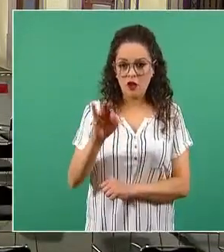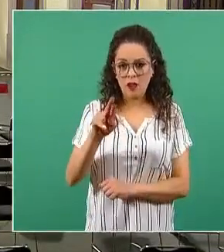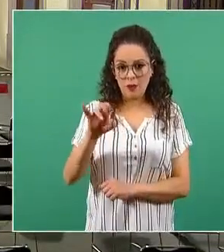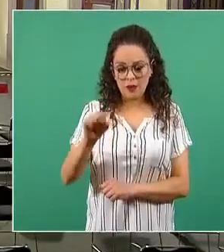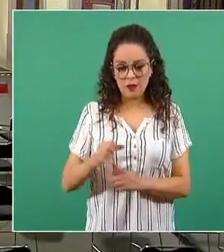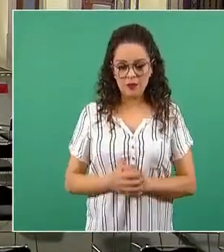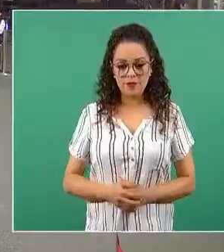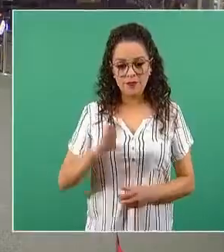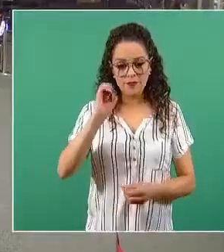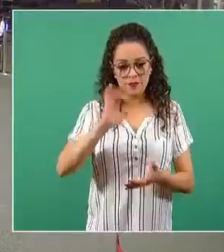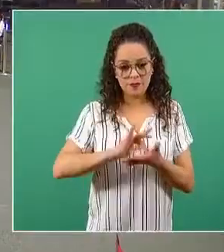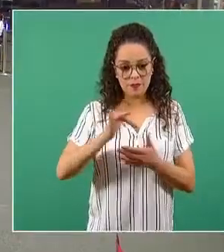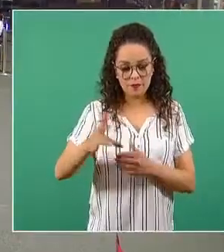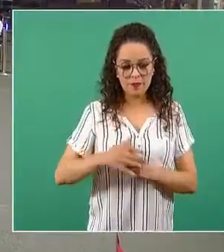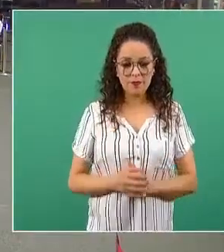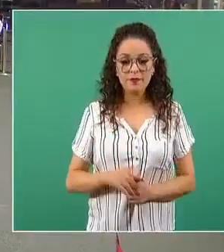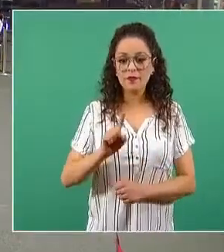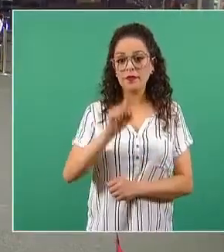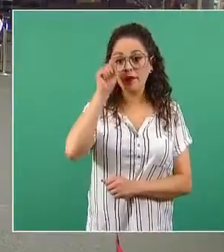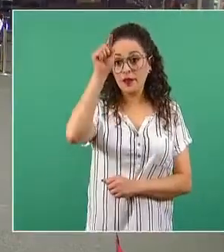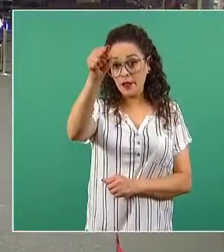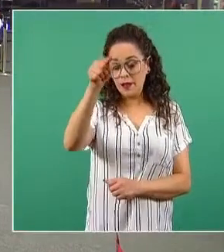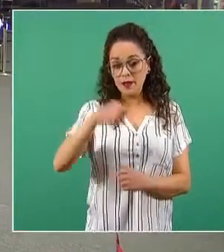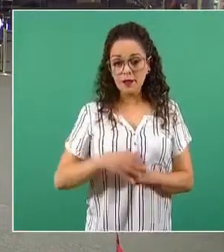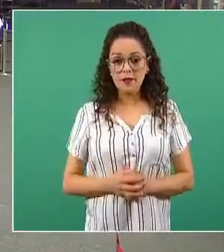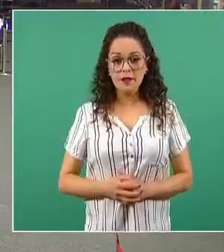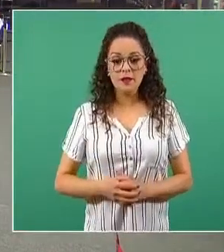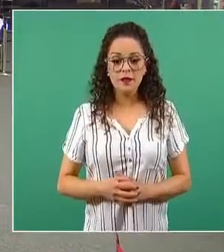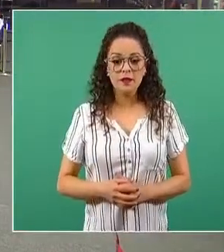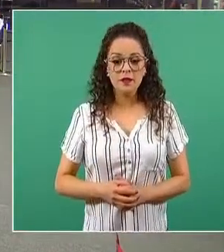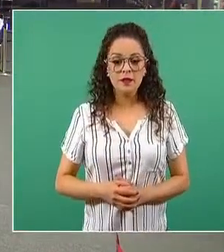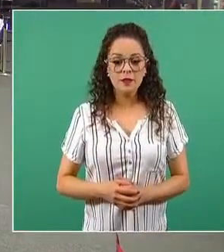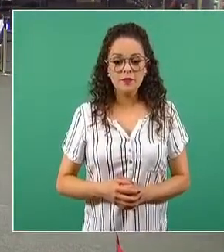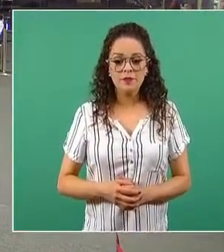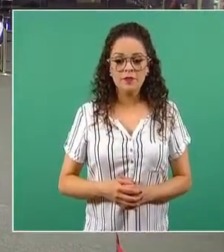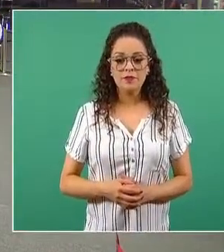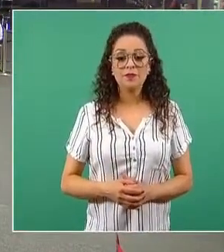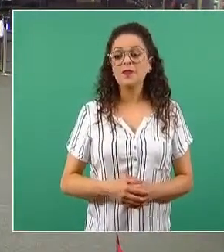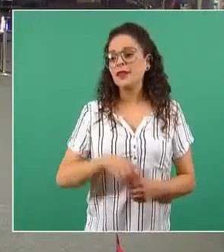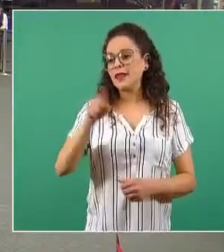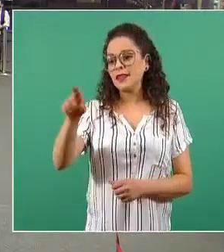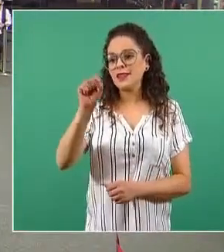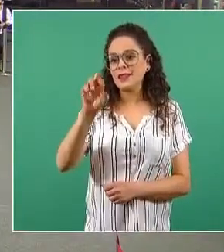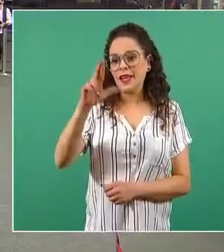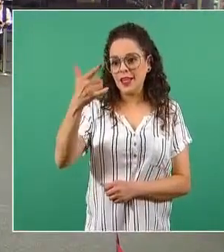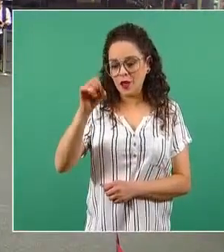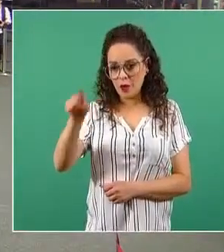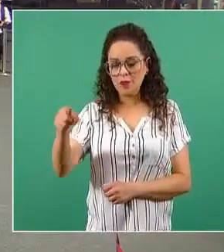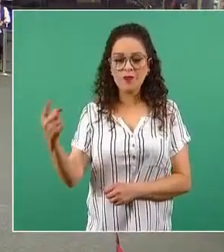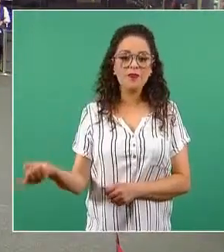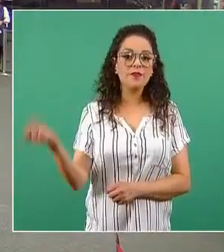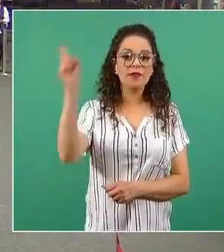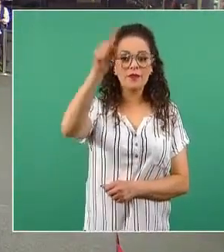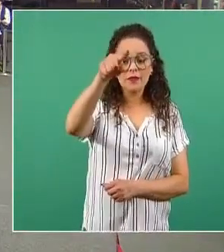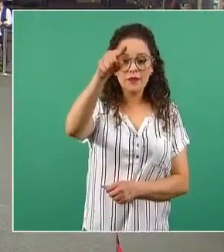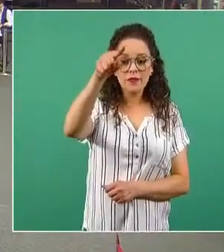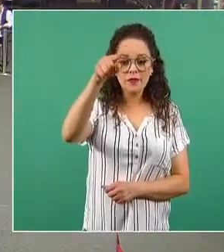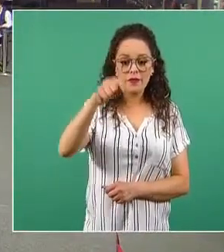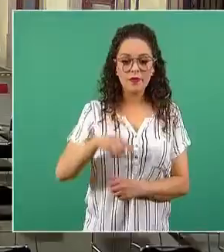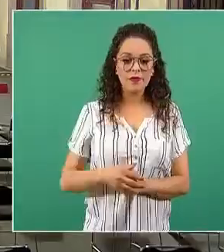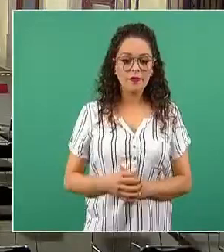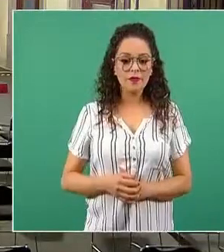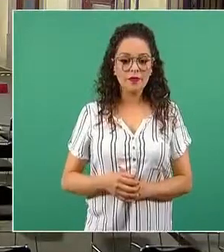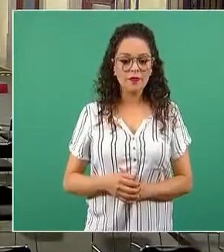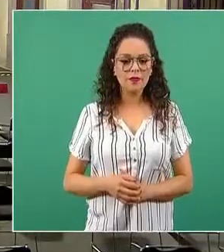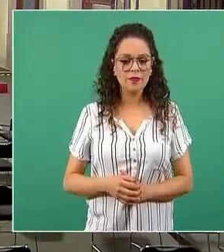Muchas gracias, Janet Galindo, Mundo Pharma. Vámonos allá atrás con el compañero ya estamos dejando a Sergio. Sergio Noble, Pulso Saludable, allá